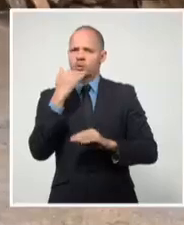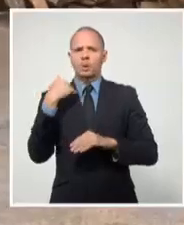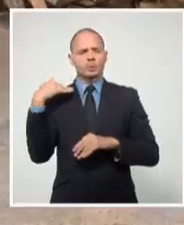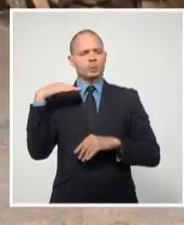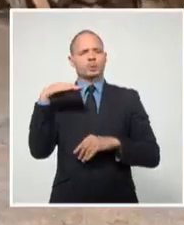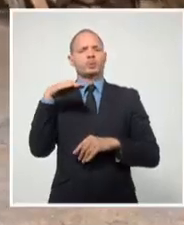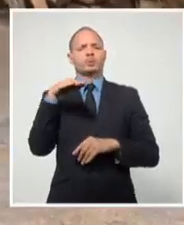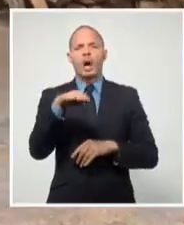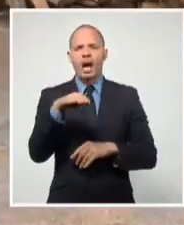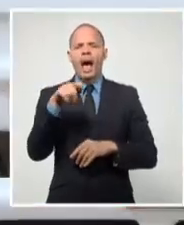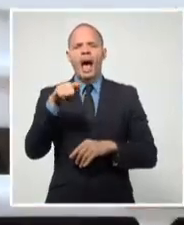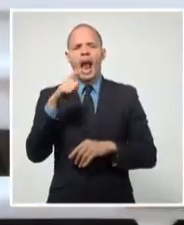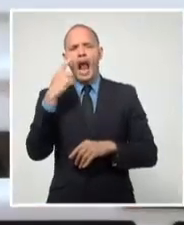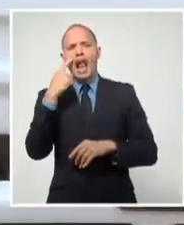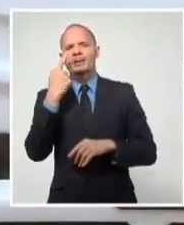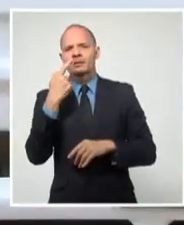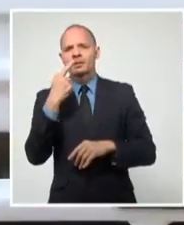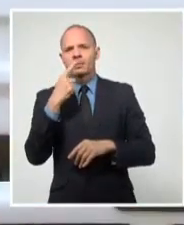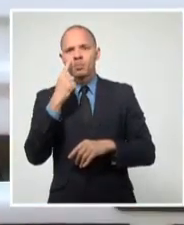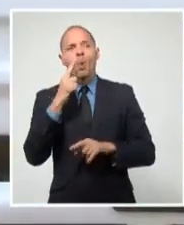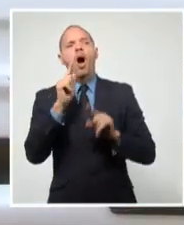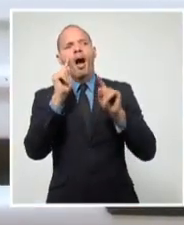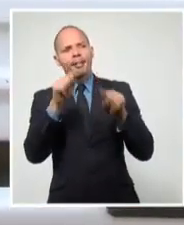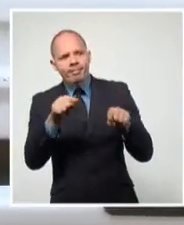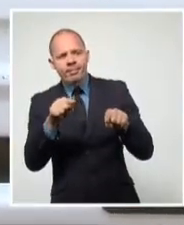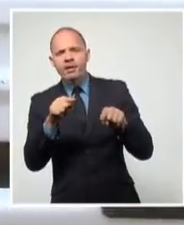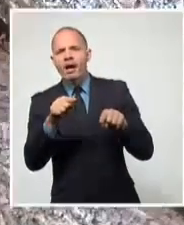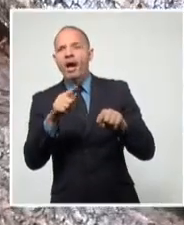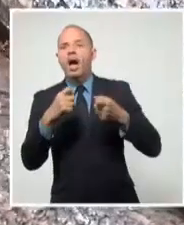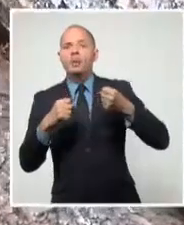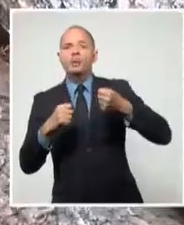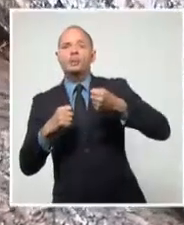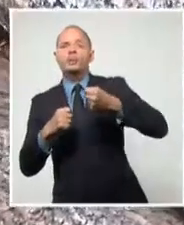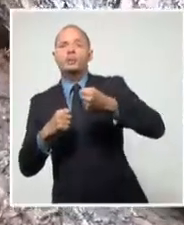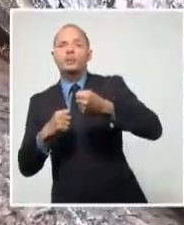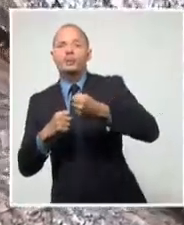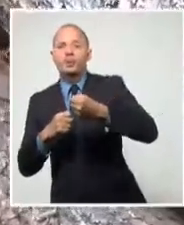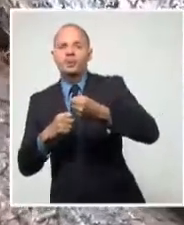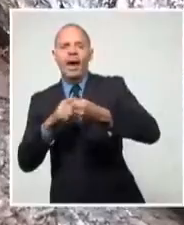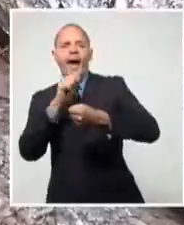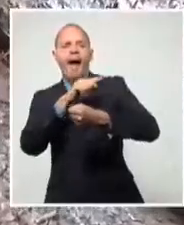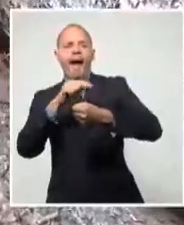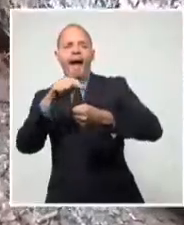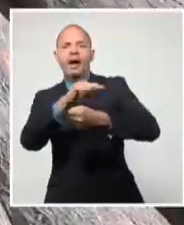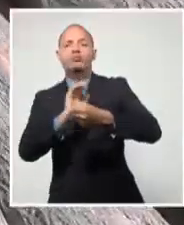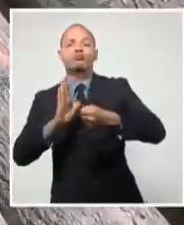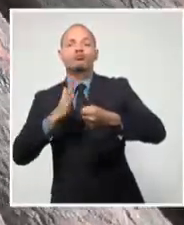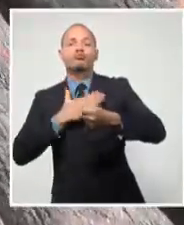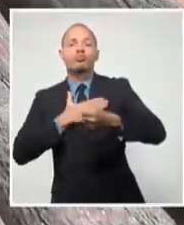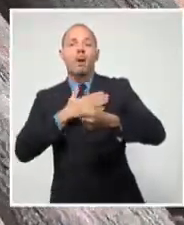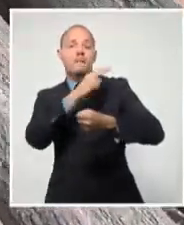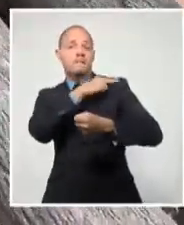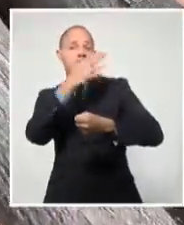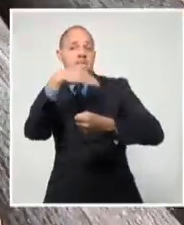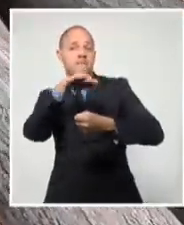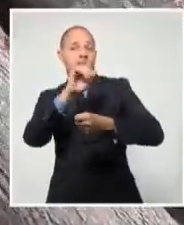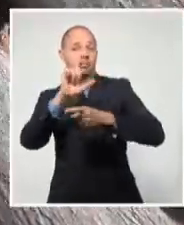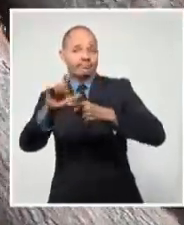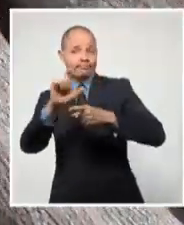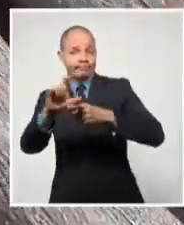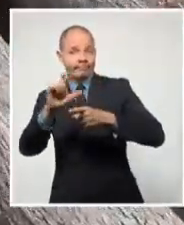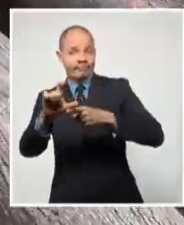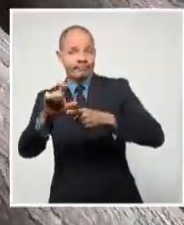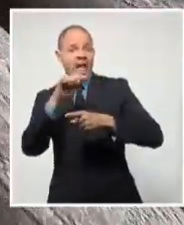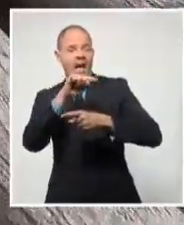detuvieron infraganti una rastra de la empresa gelma perteneciente al ministerio de la agricultura que descargaba alrededor de